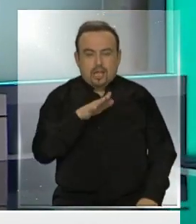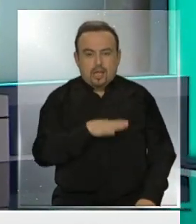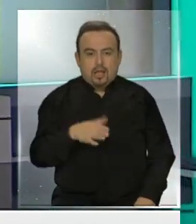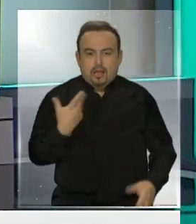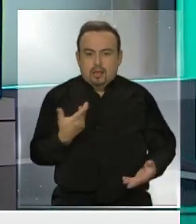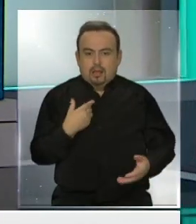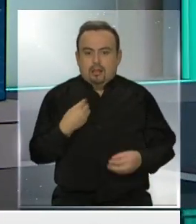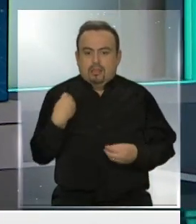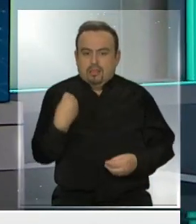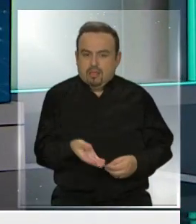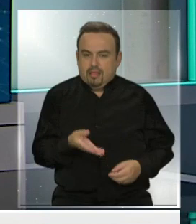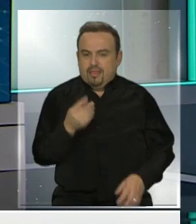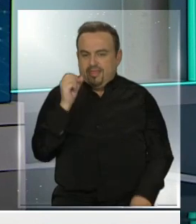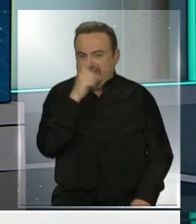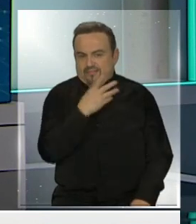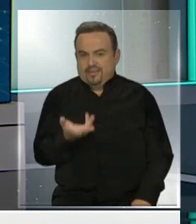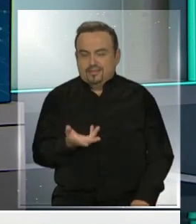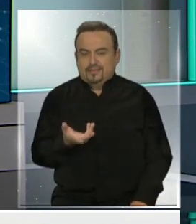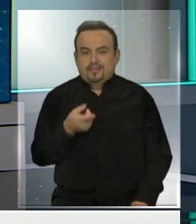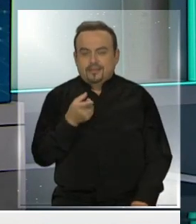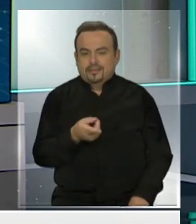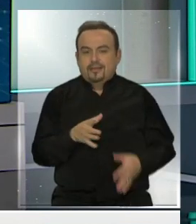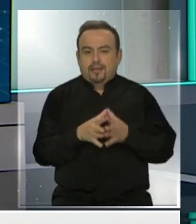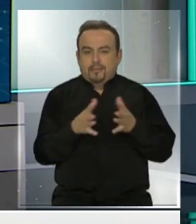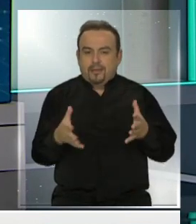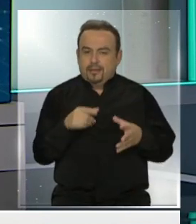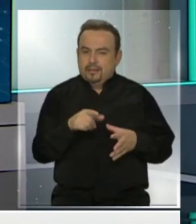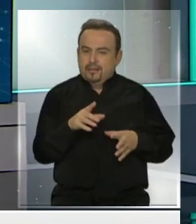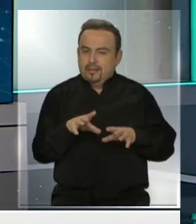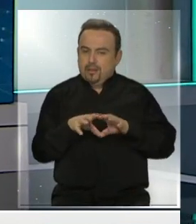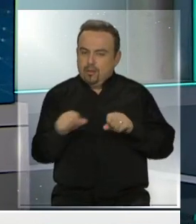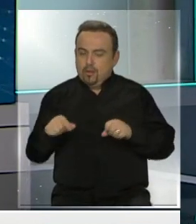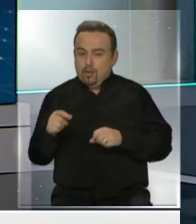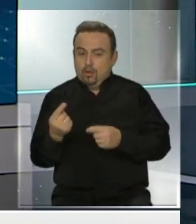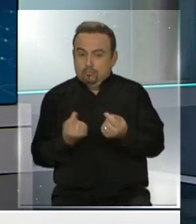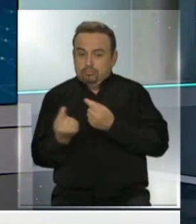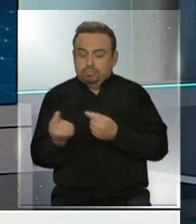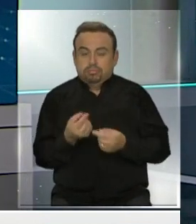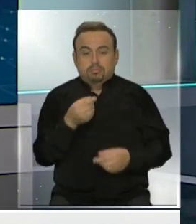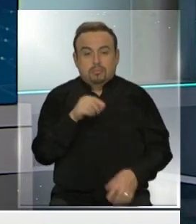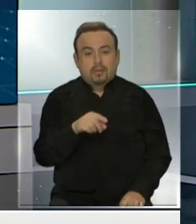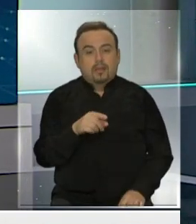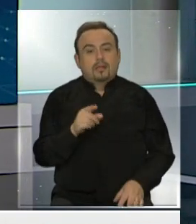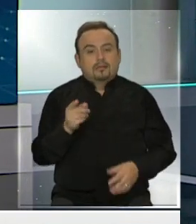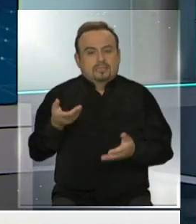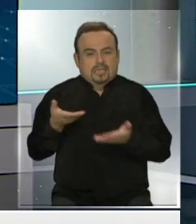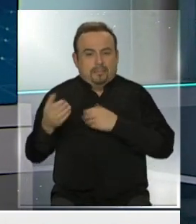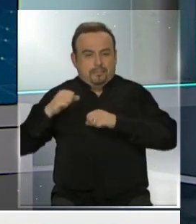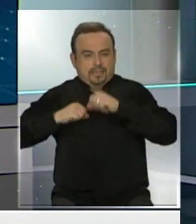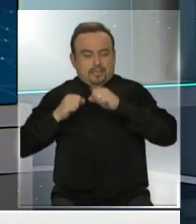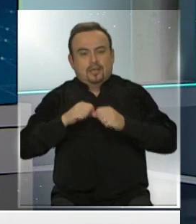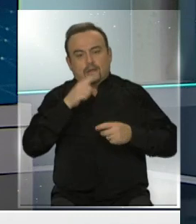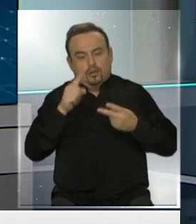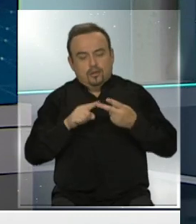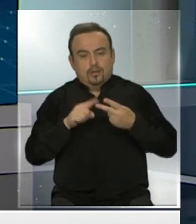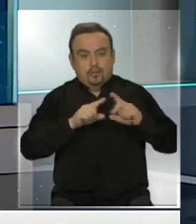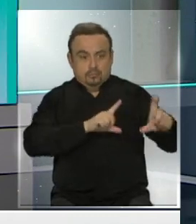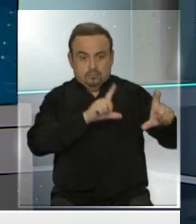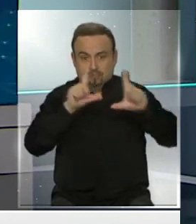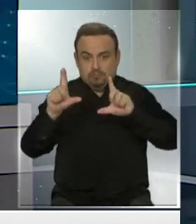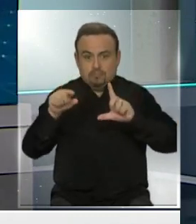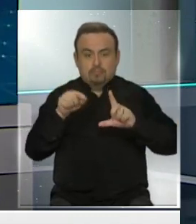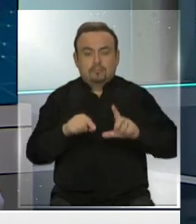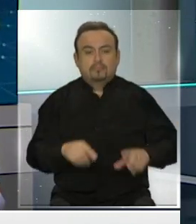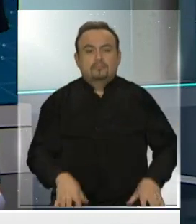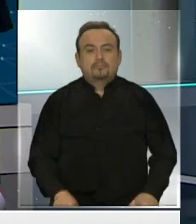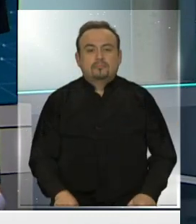posibilidades de evolución de dinero y por lo tanto hay más pareciera un acuerdo entre el consumidor y quien estaba prestando el servicio vamos a la siguiente gráfica que vamos a ver